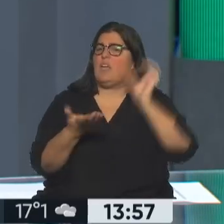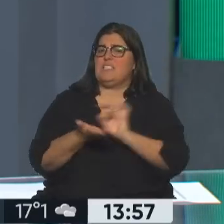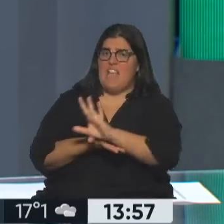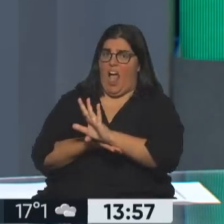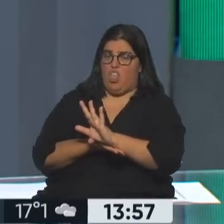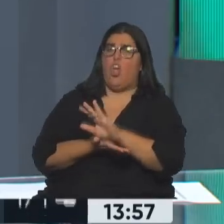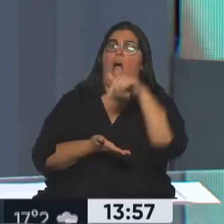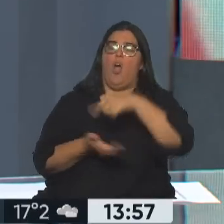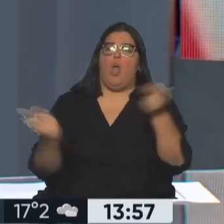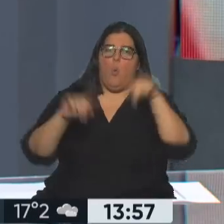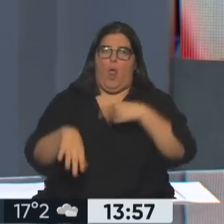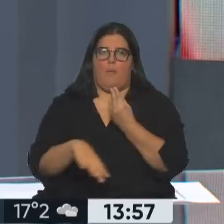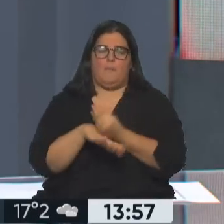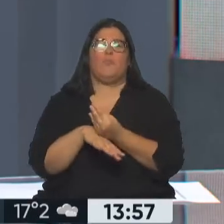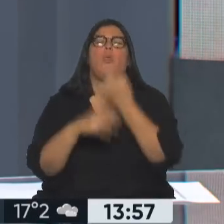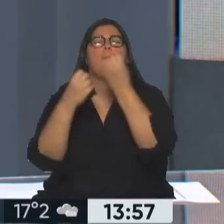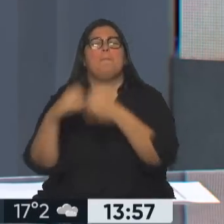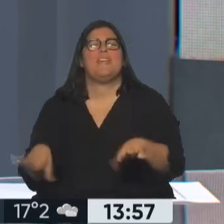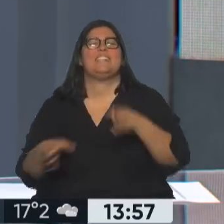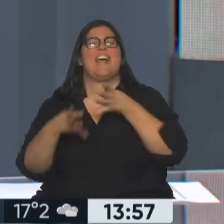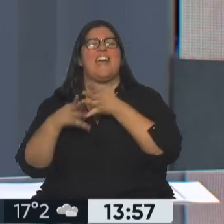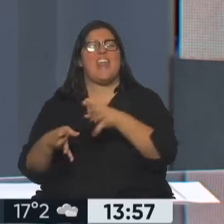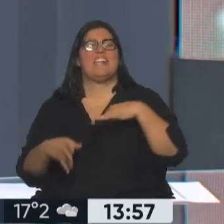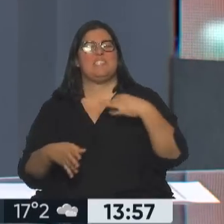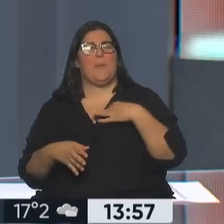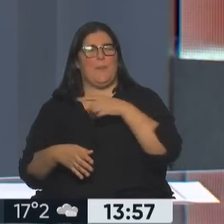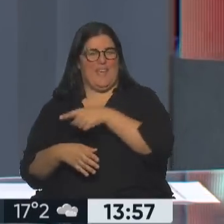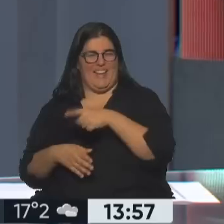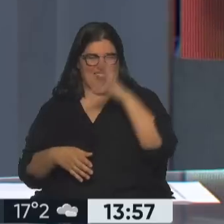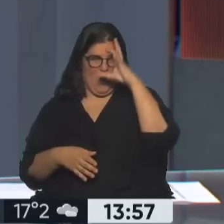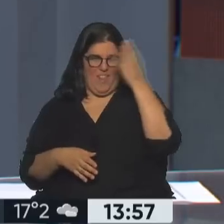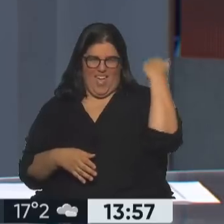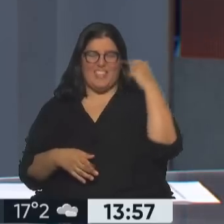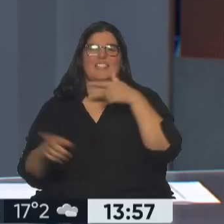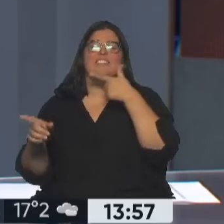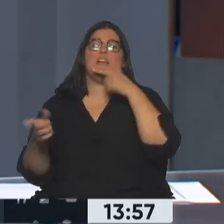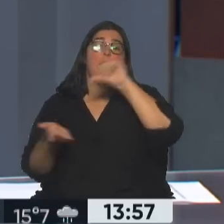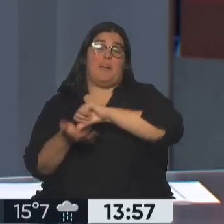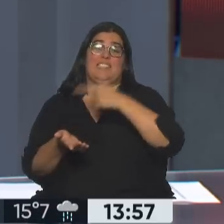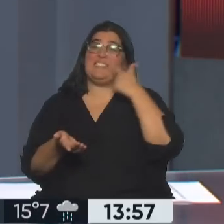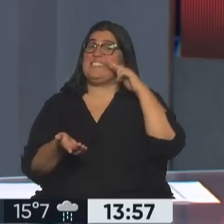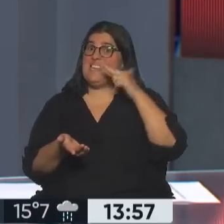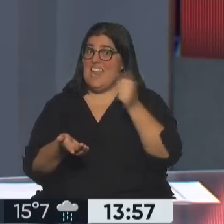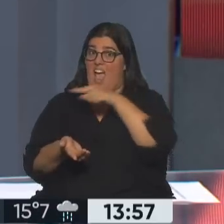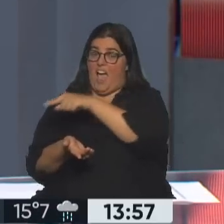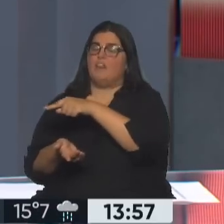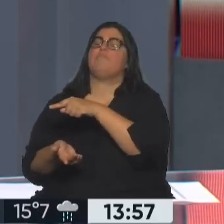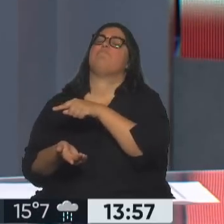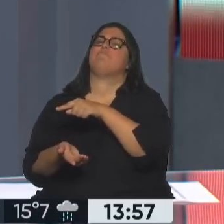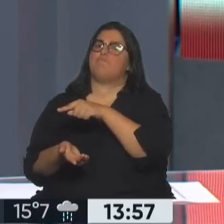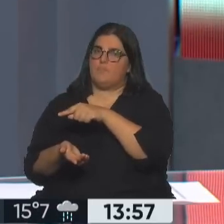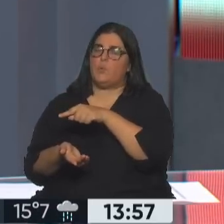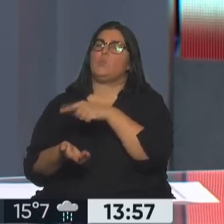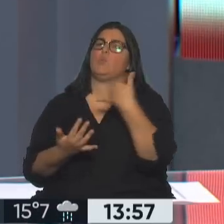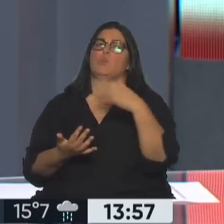la guerra civil en este país árabe. Para cerrar, recordar además que lo que pasa en Siria es hay intereses de